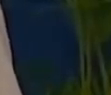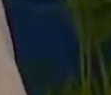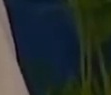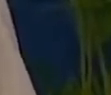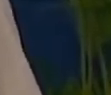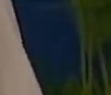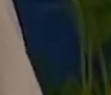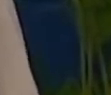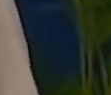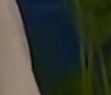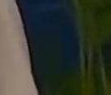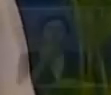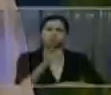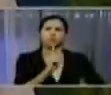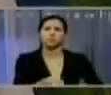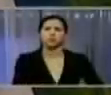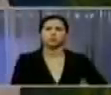también.